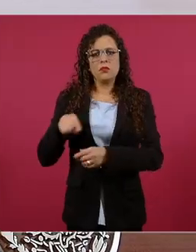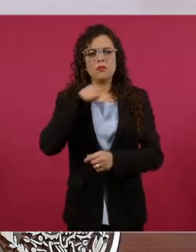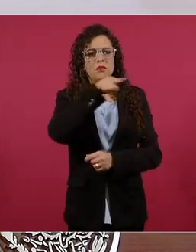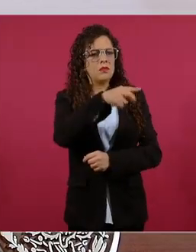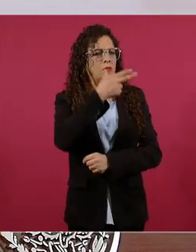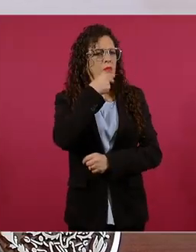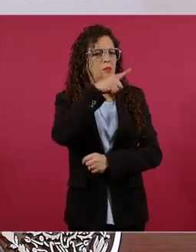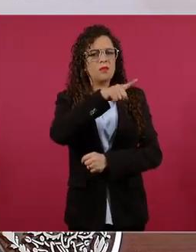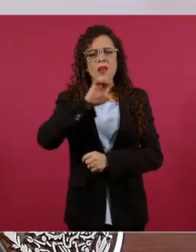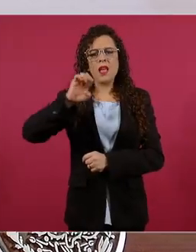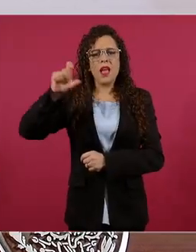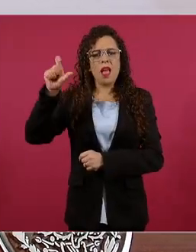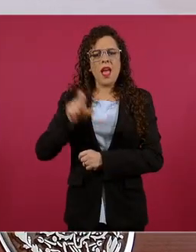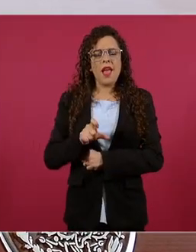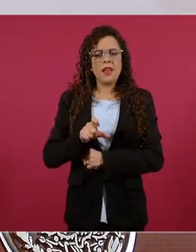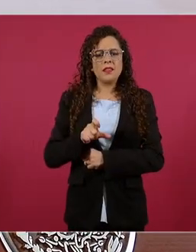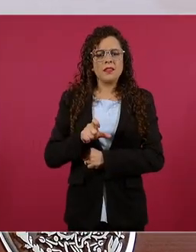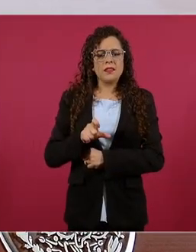Cosío